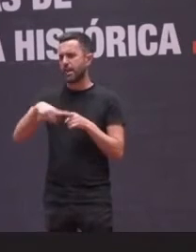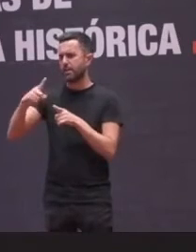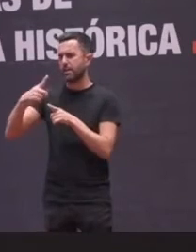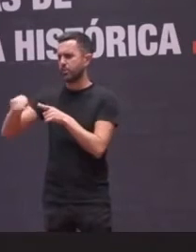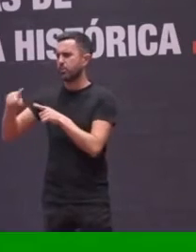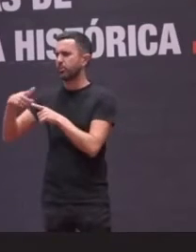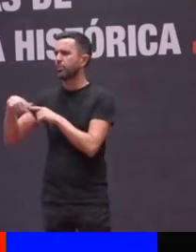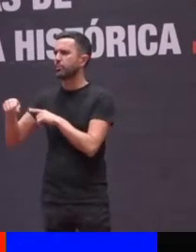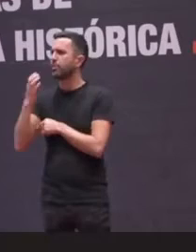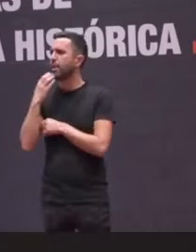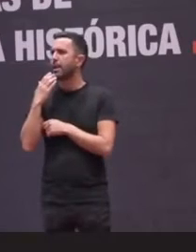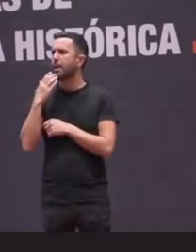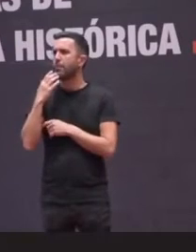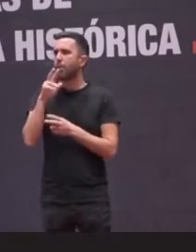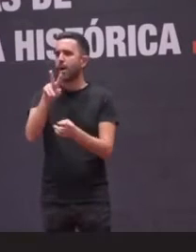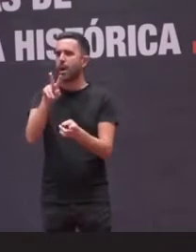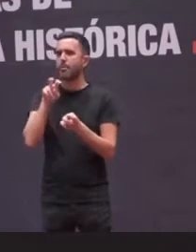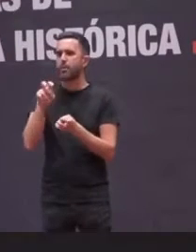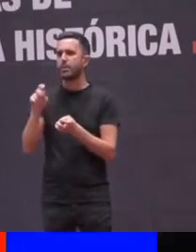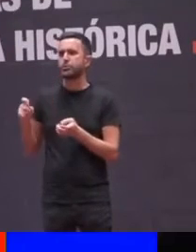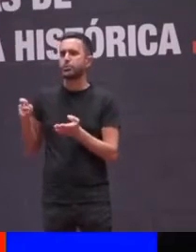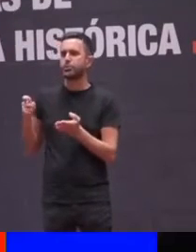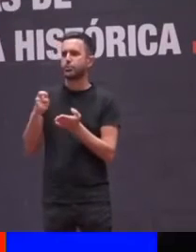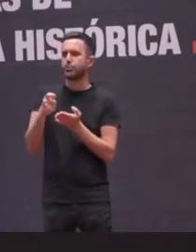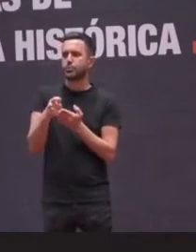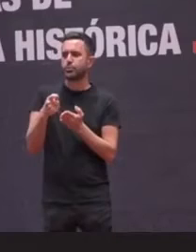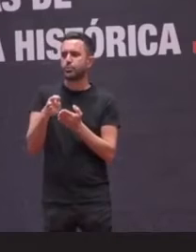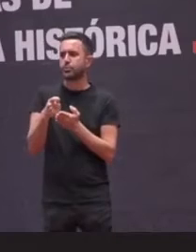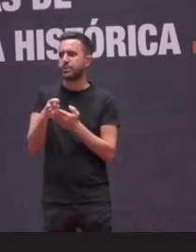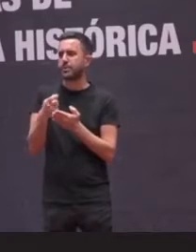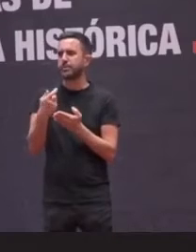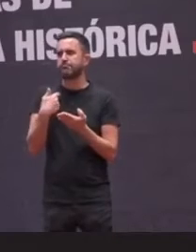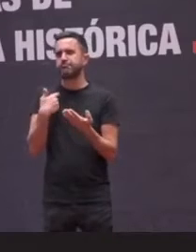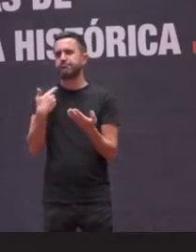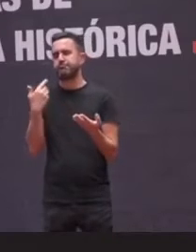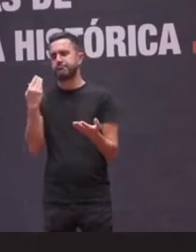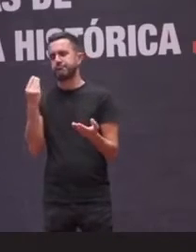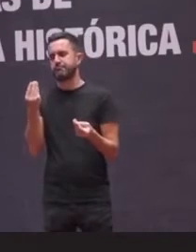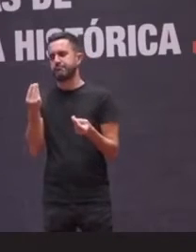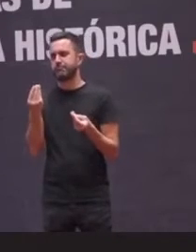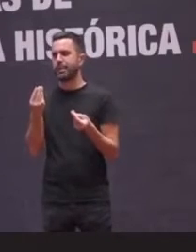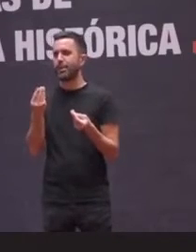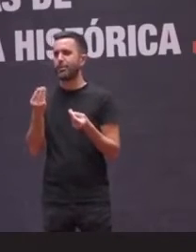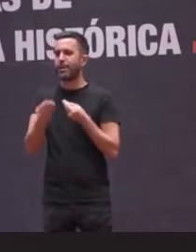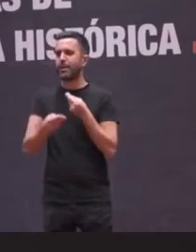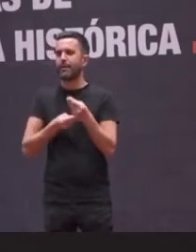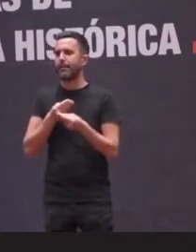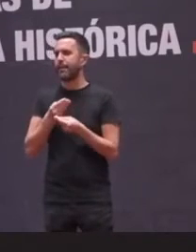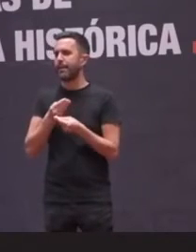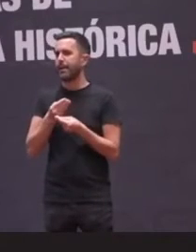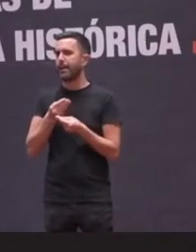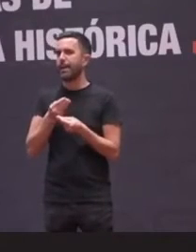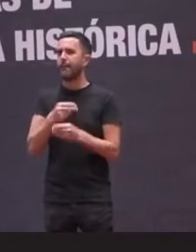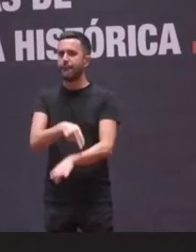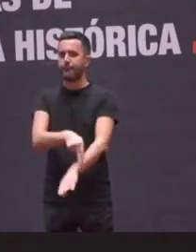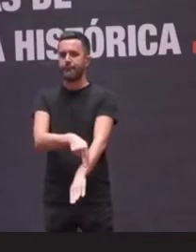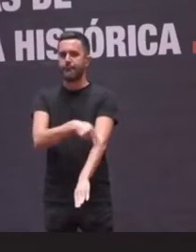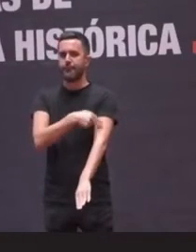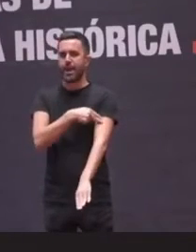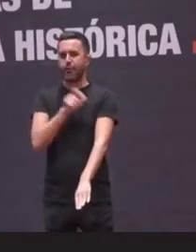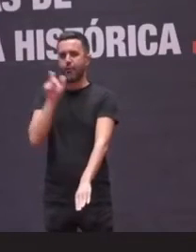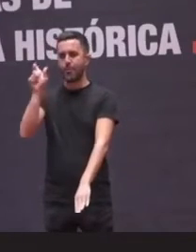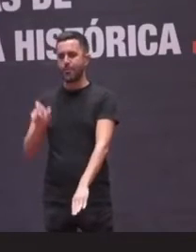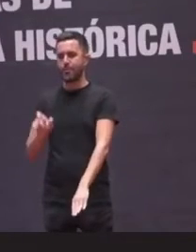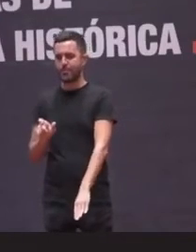como o pago dos impostos, onde entendo que sibilina e astutamente os fai Franco persona